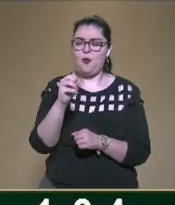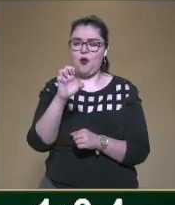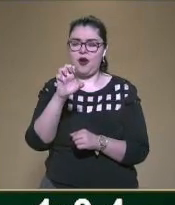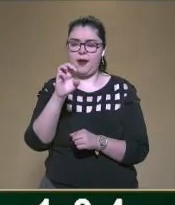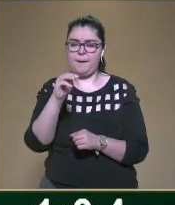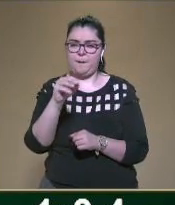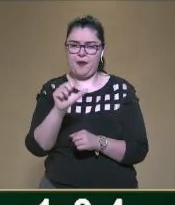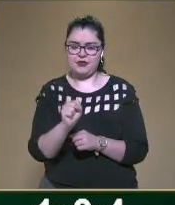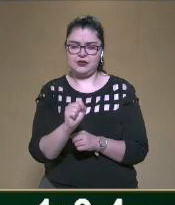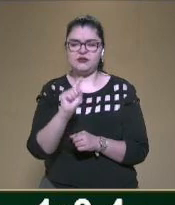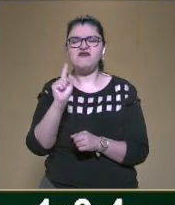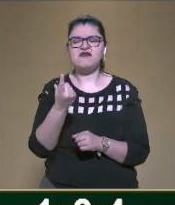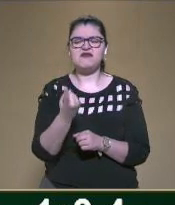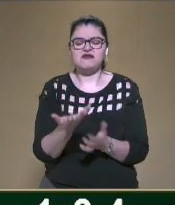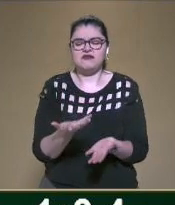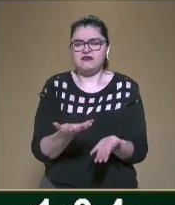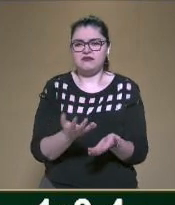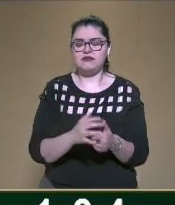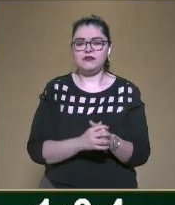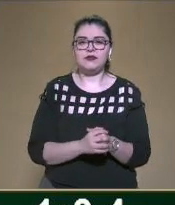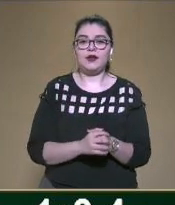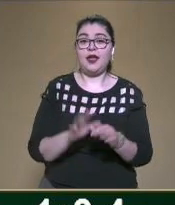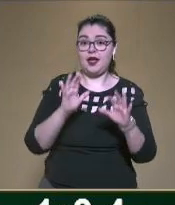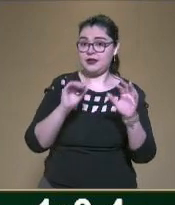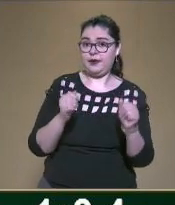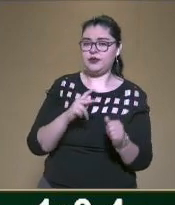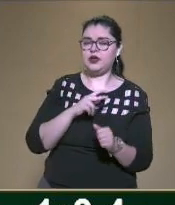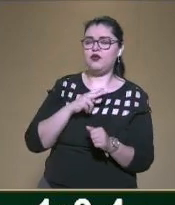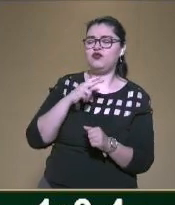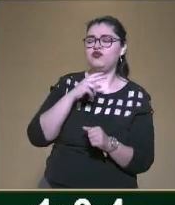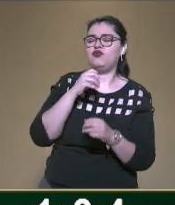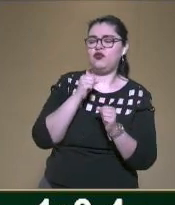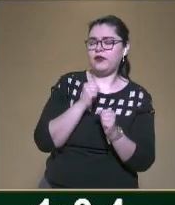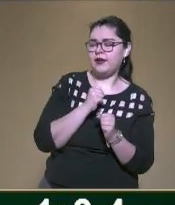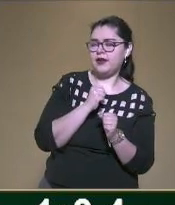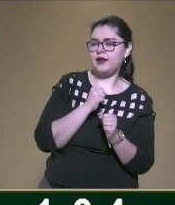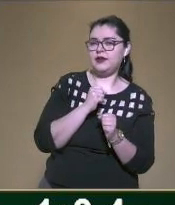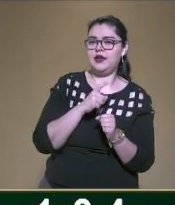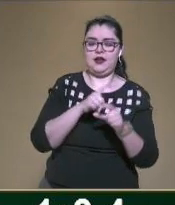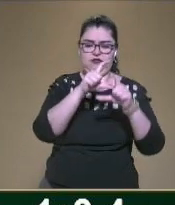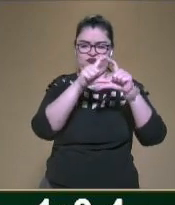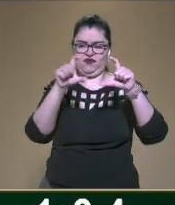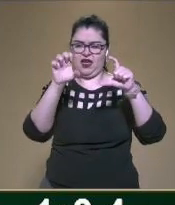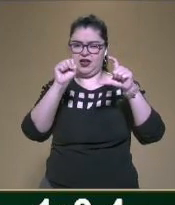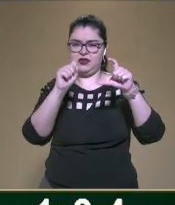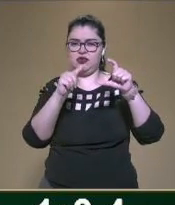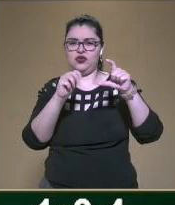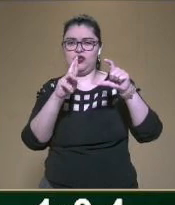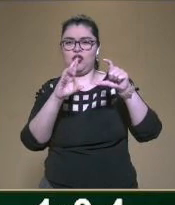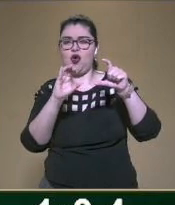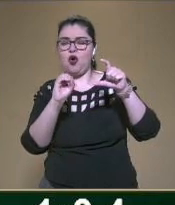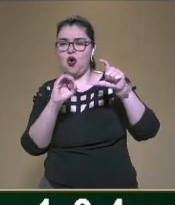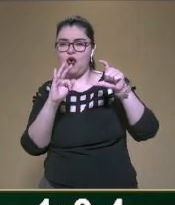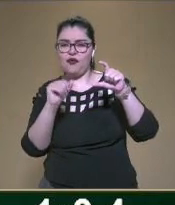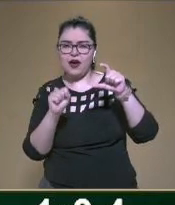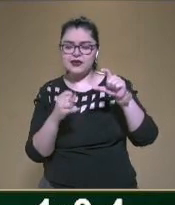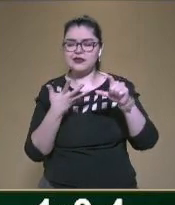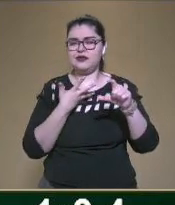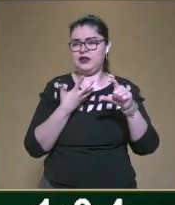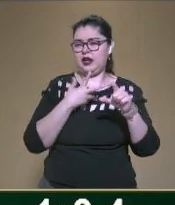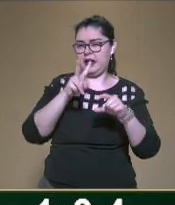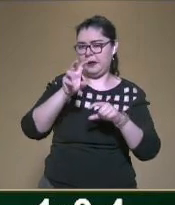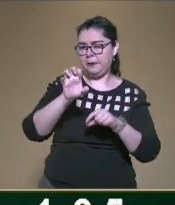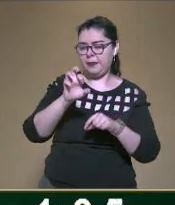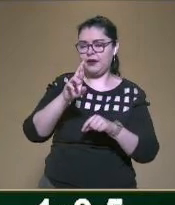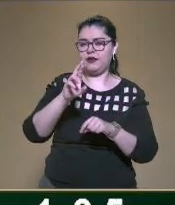poemas? Bueno, ya sabemos que se declaman, ya sabemos que están compuestos de estrofas, de versos, de rimas, uh-huh.